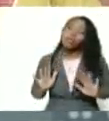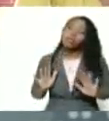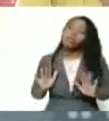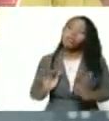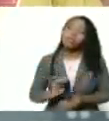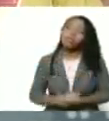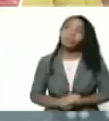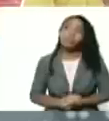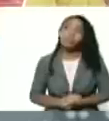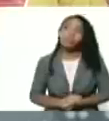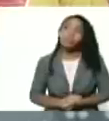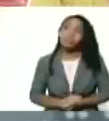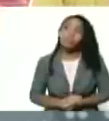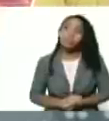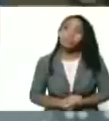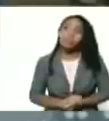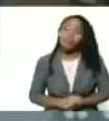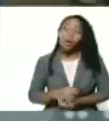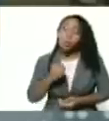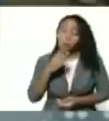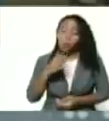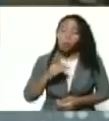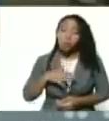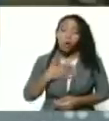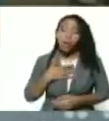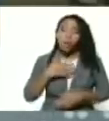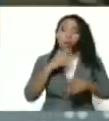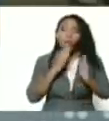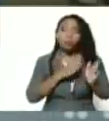¿ah? Estoy de acuerdo. Ahora, pudiéramos organizar,